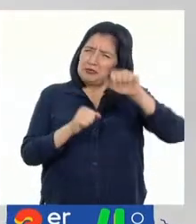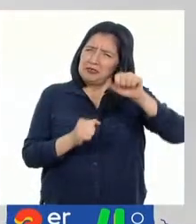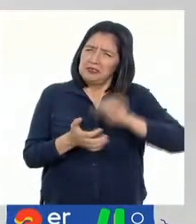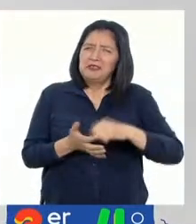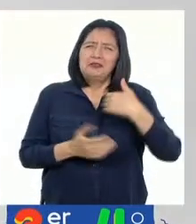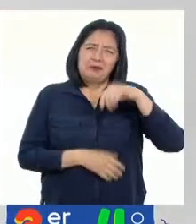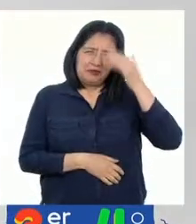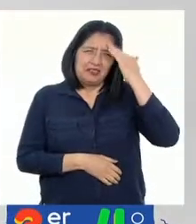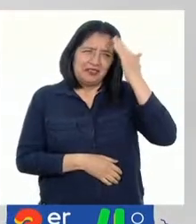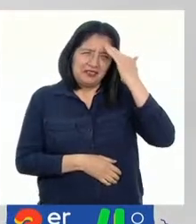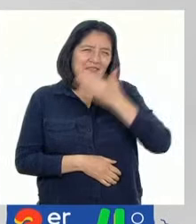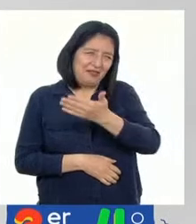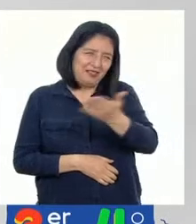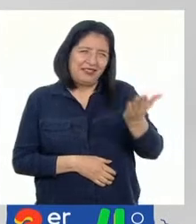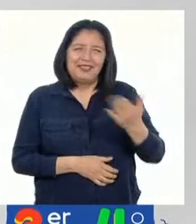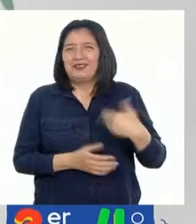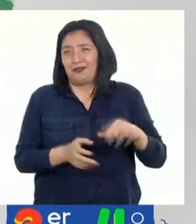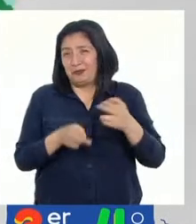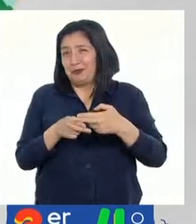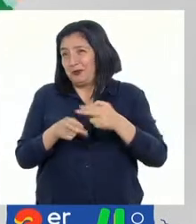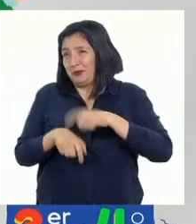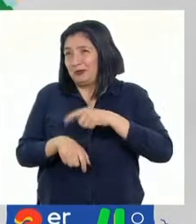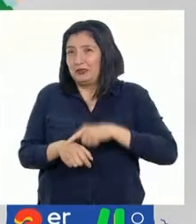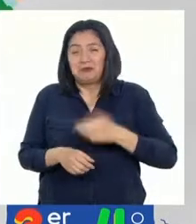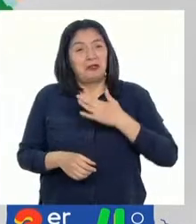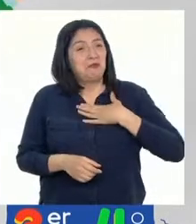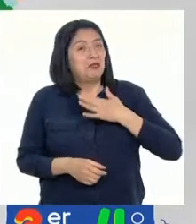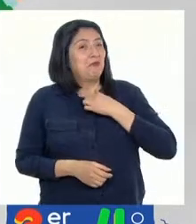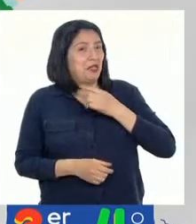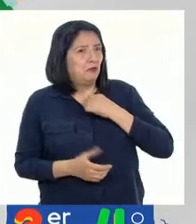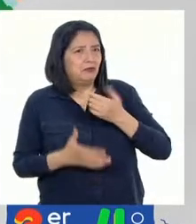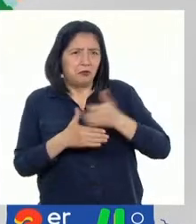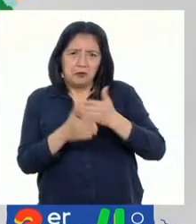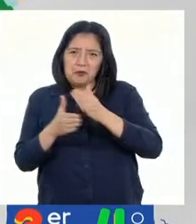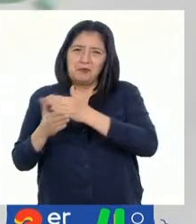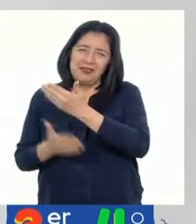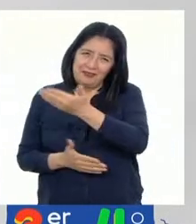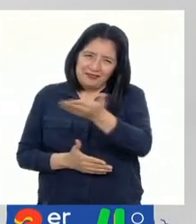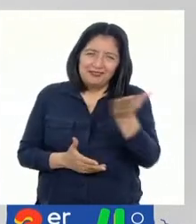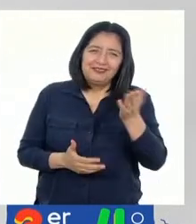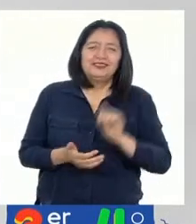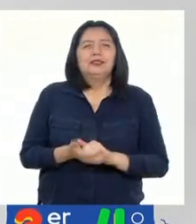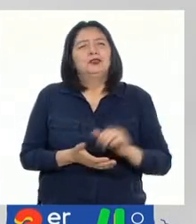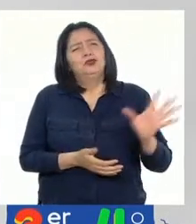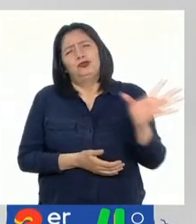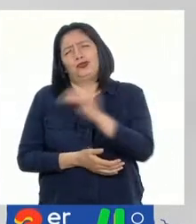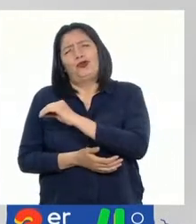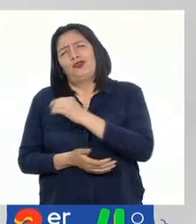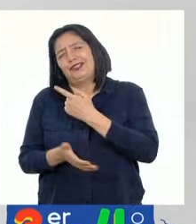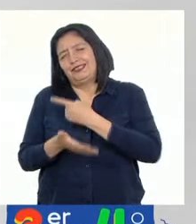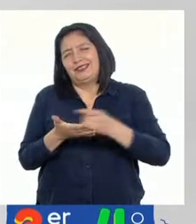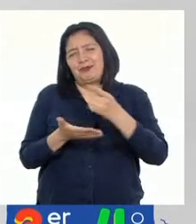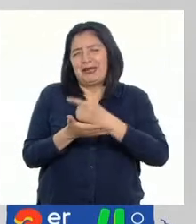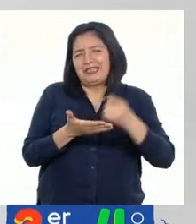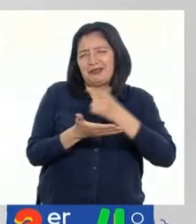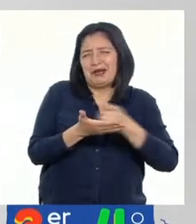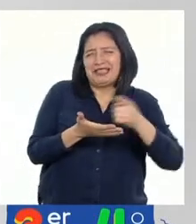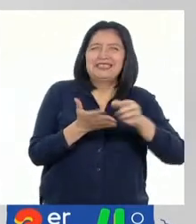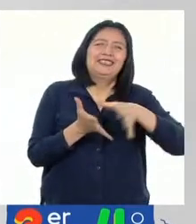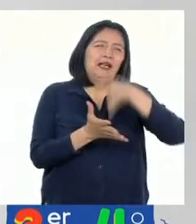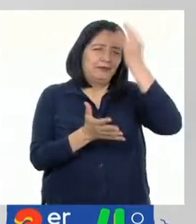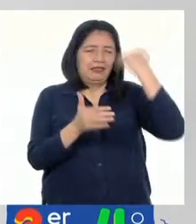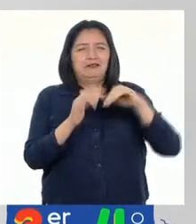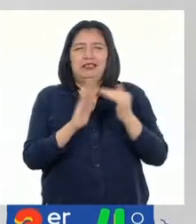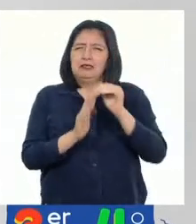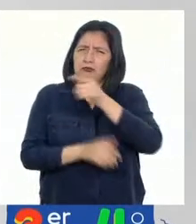tener noticias de ellas y ellos muy pronto. A mí me ha encantado compartir con ustedes todas estas semanas en Aprendo en Casa.